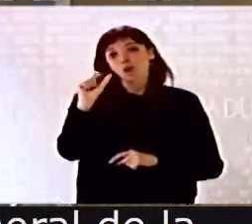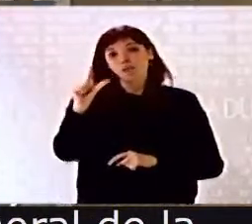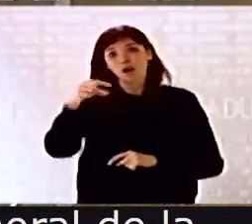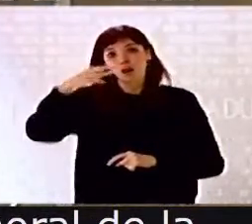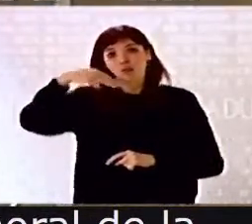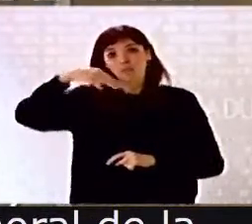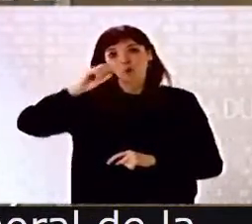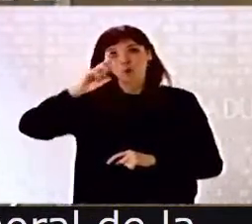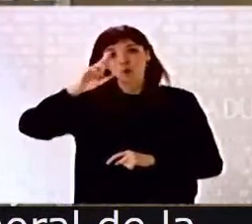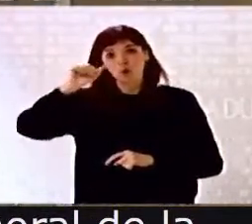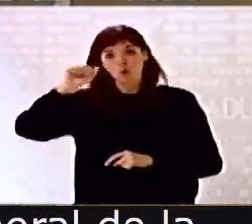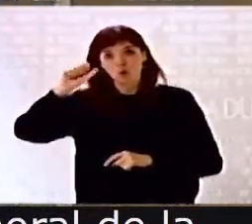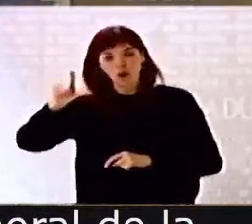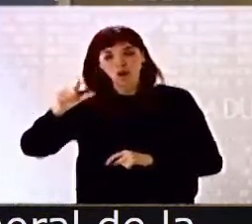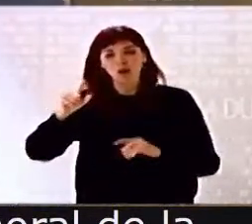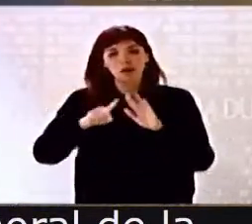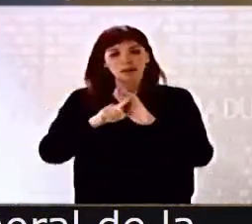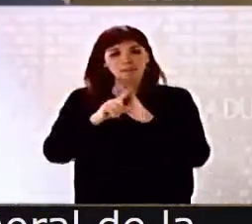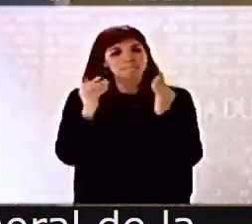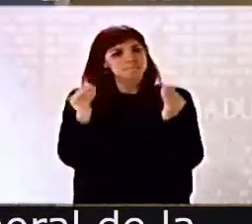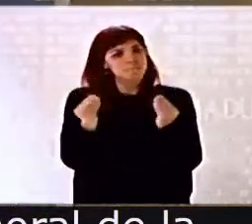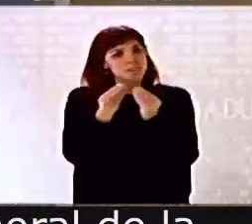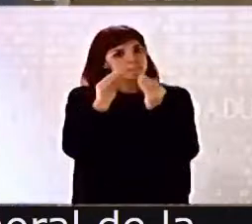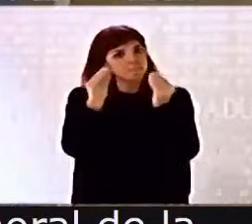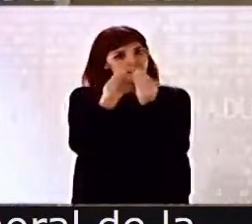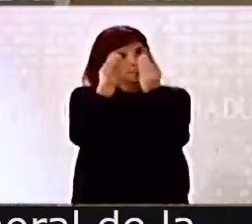evolucionando favorablemente,